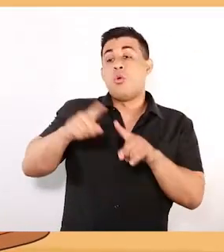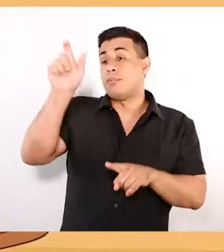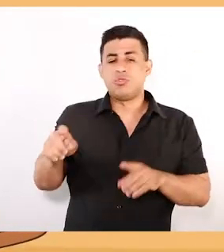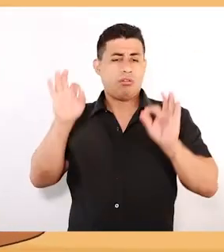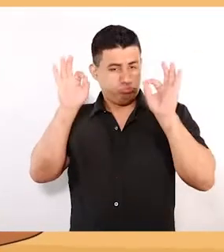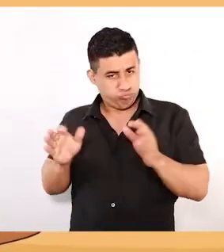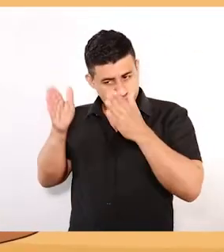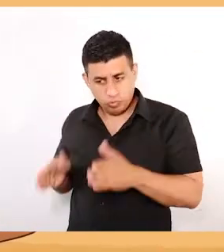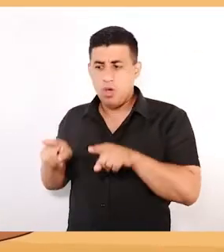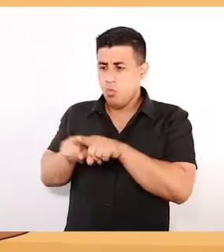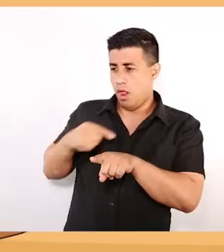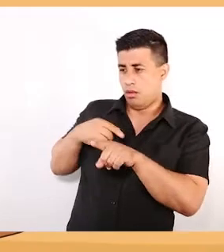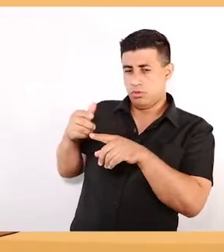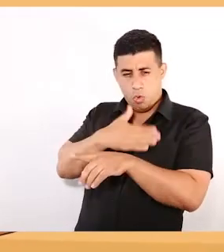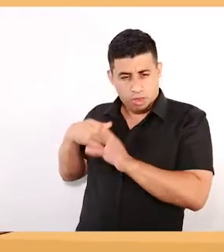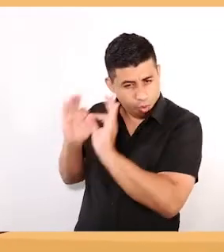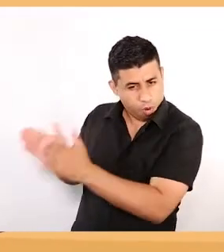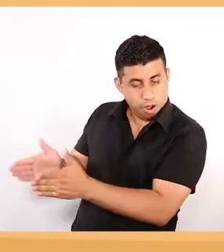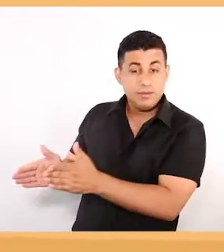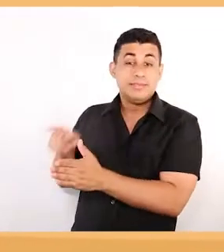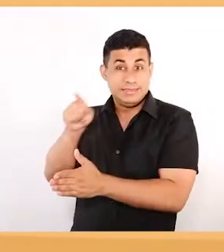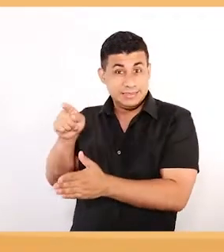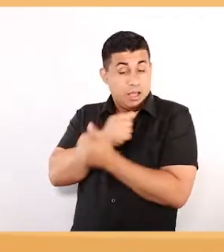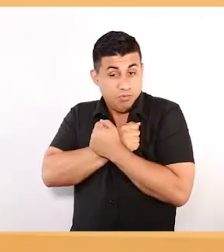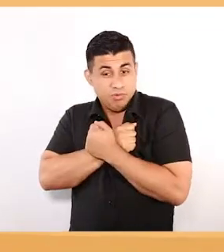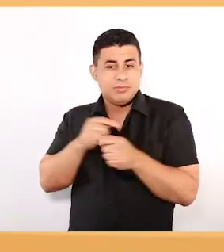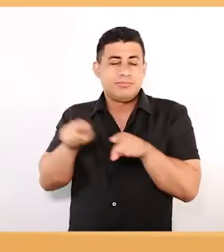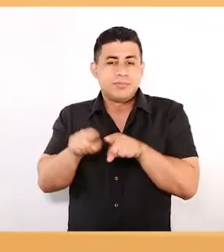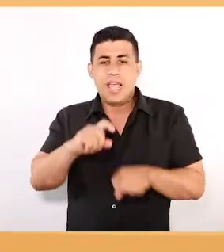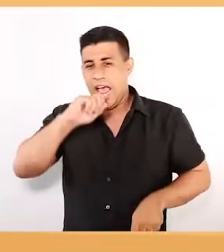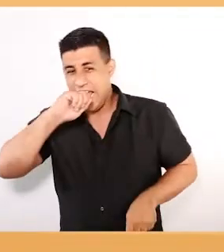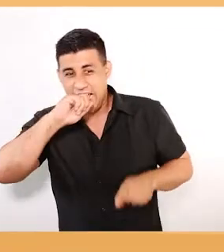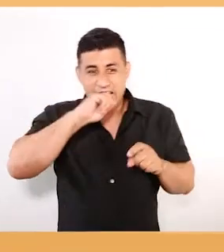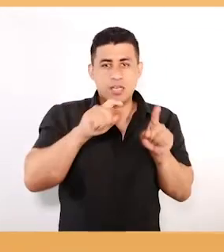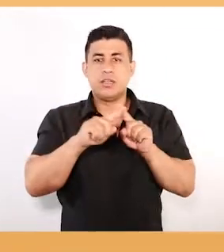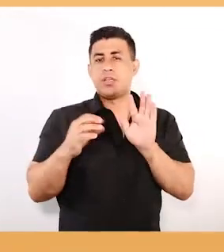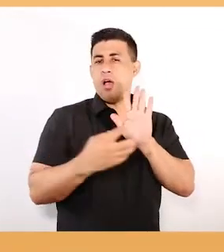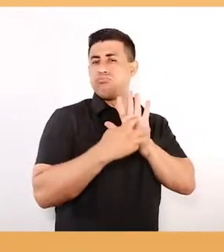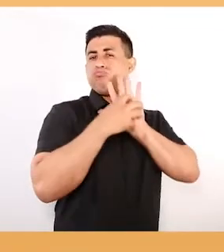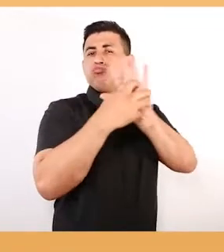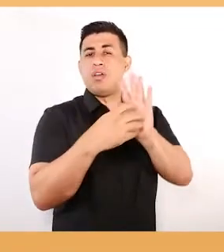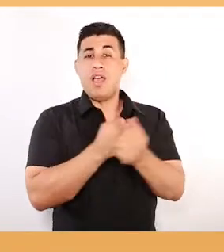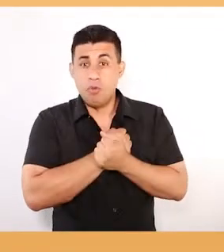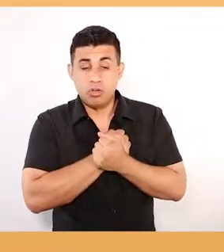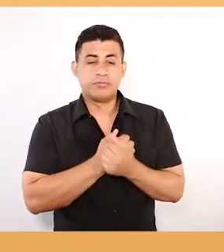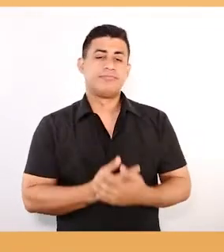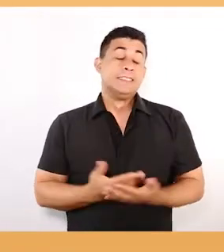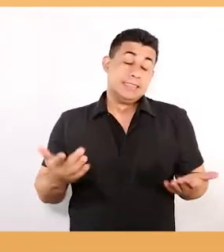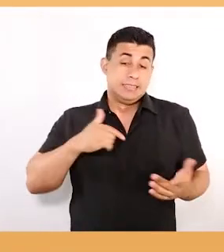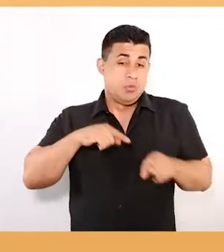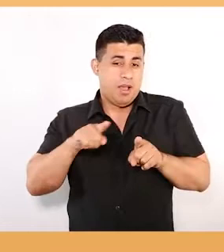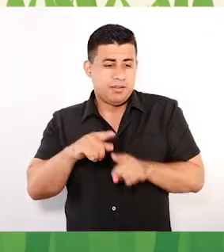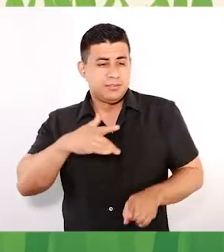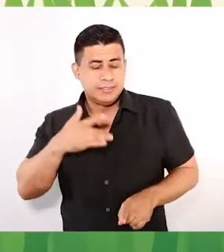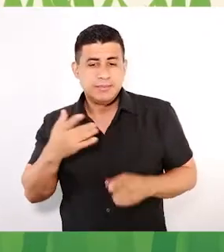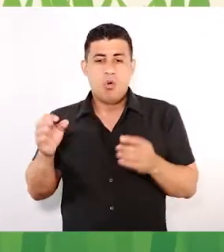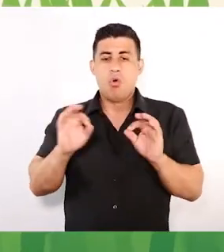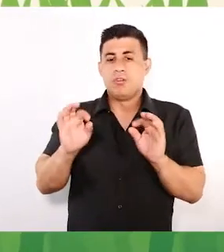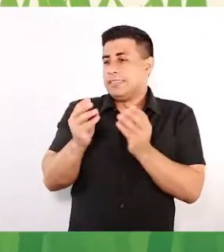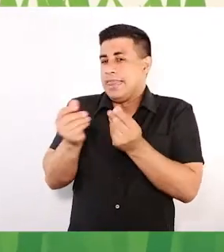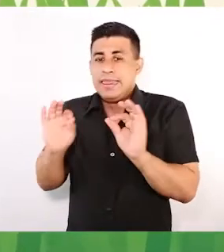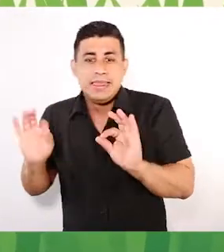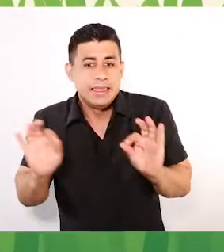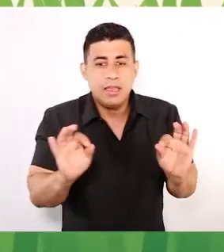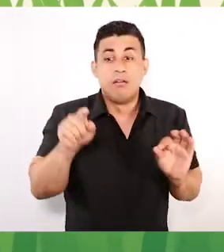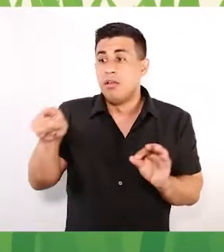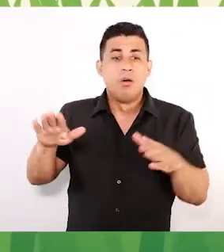ideal, en el que la otra persona se porta tal y como queremos, que los celos son símbolos de amor, en el que sentimos que sin